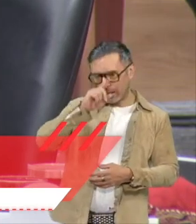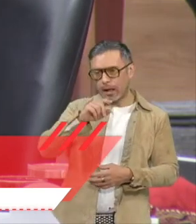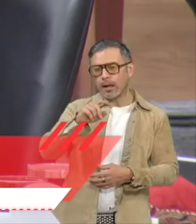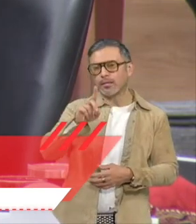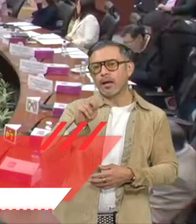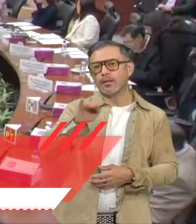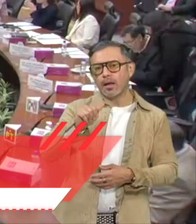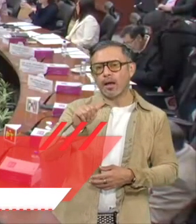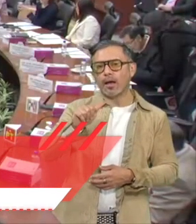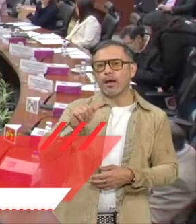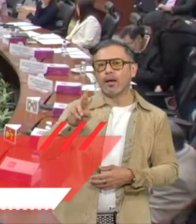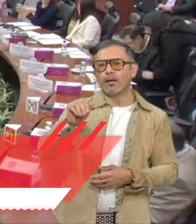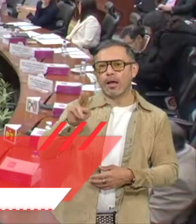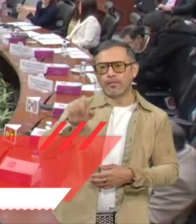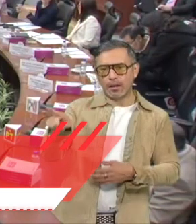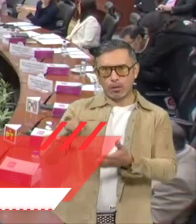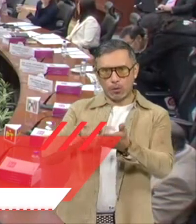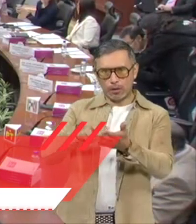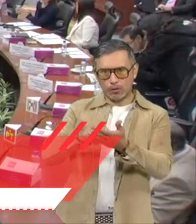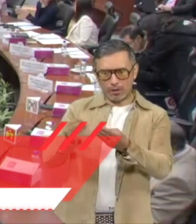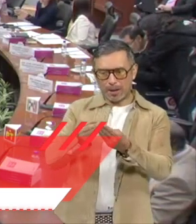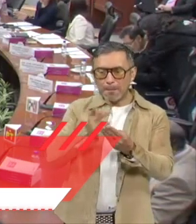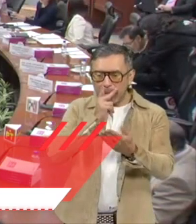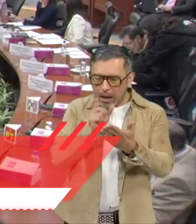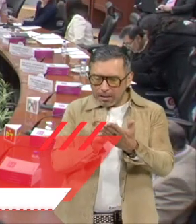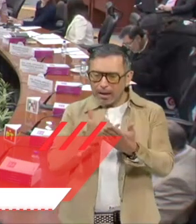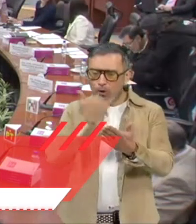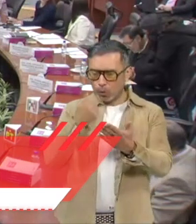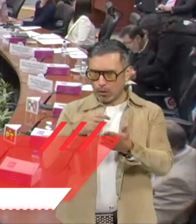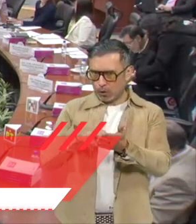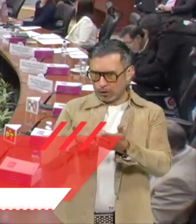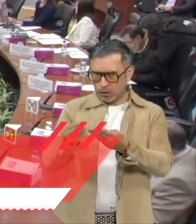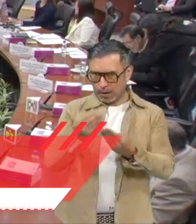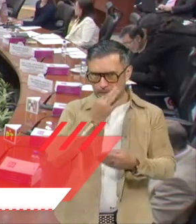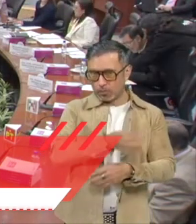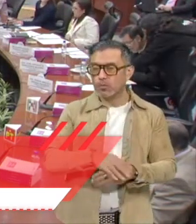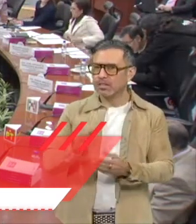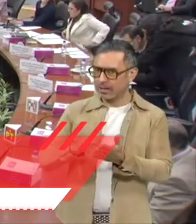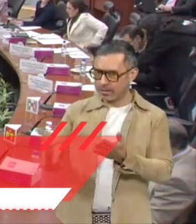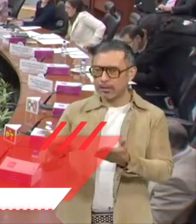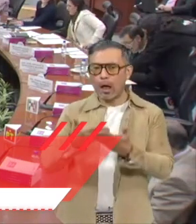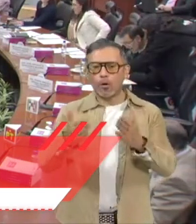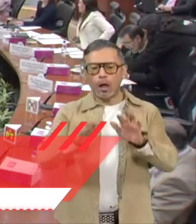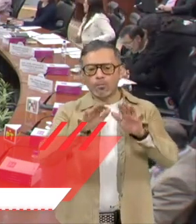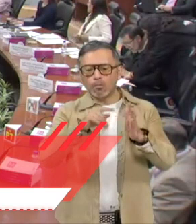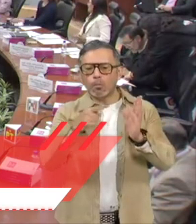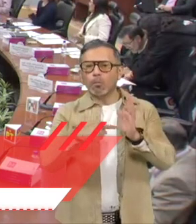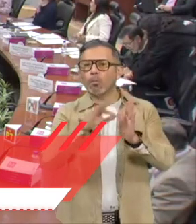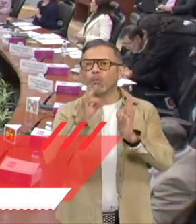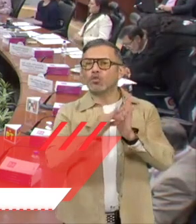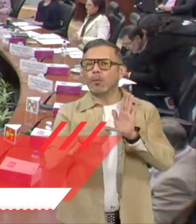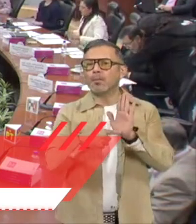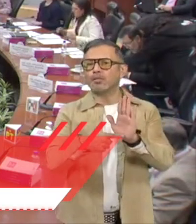tutela preventiva se le ordenó que se abstenga bajo cualquier modalidad o formato de realizar manifestaciones emitir